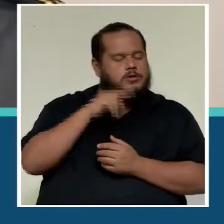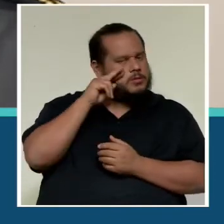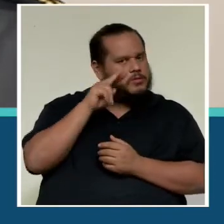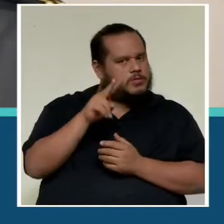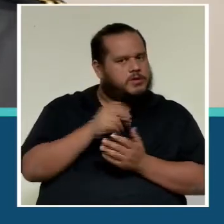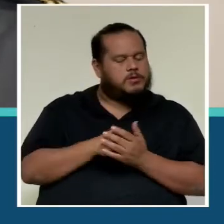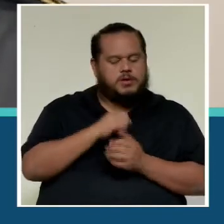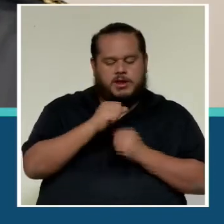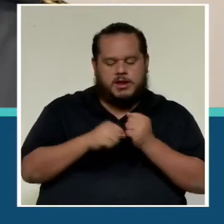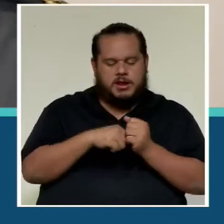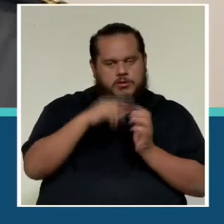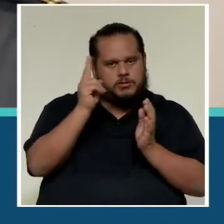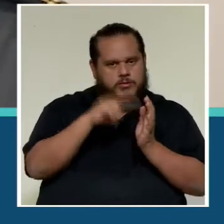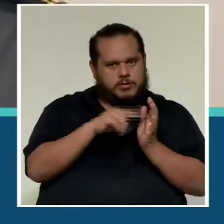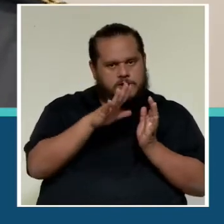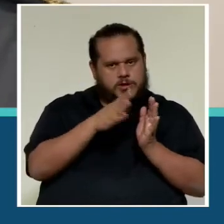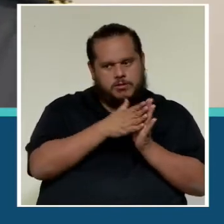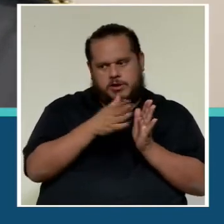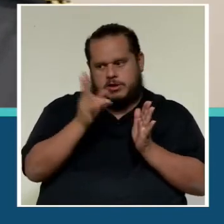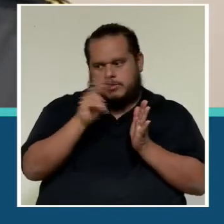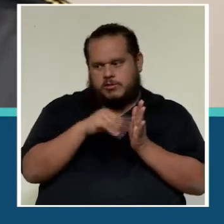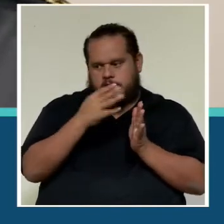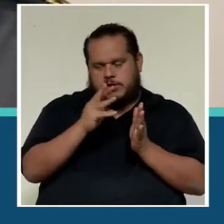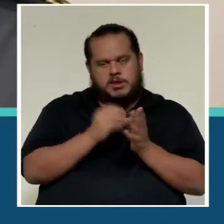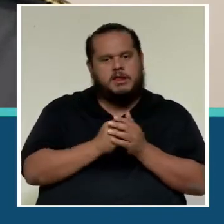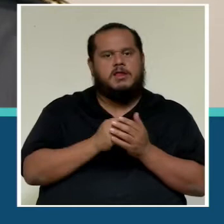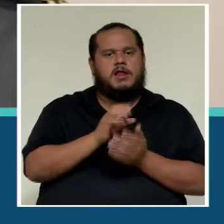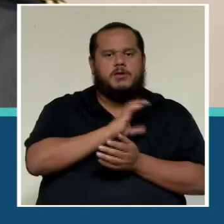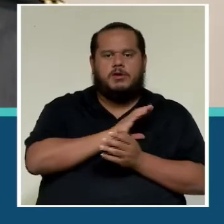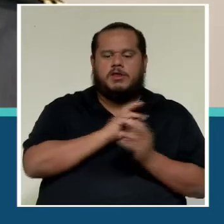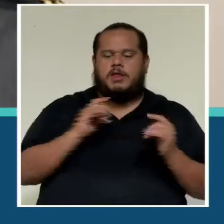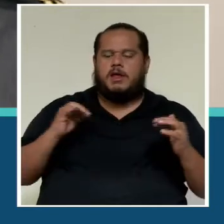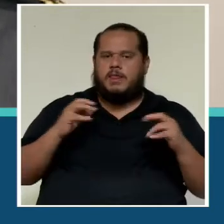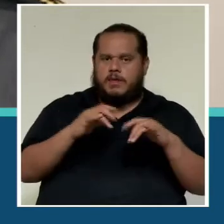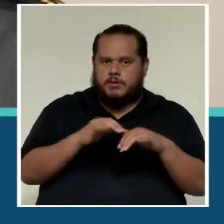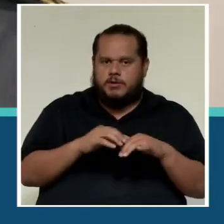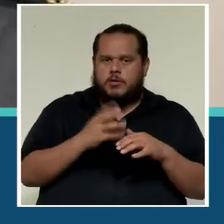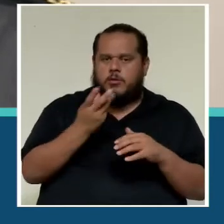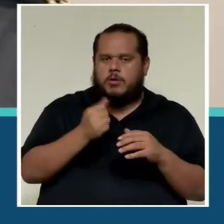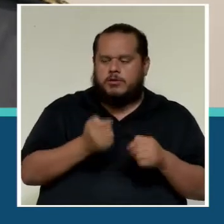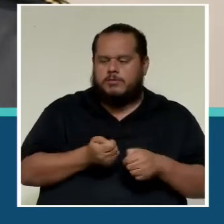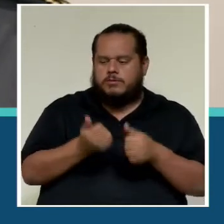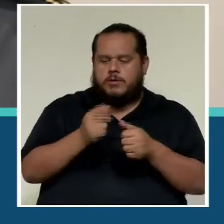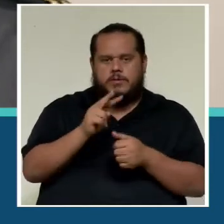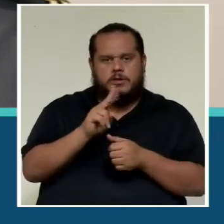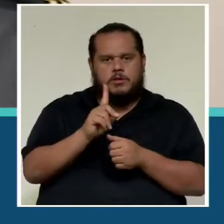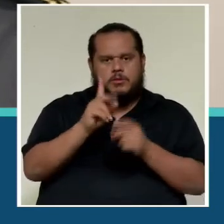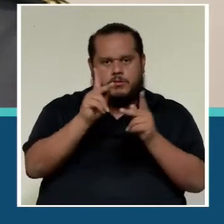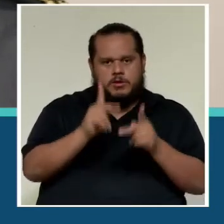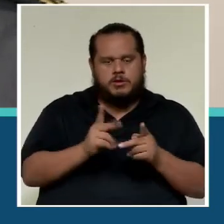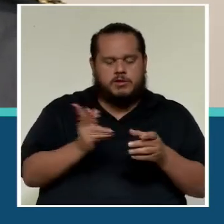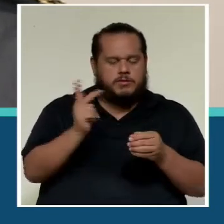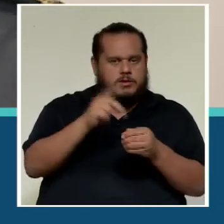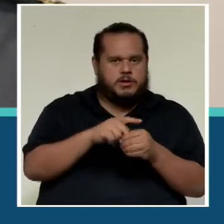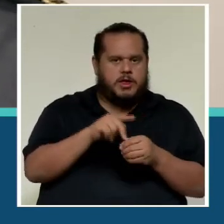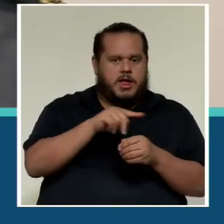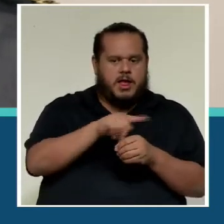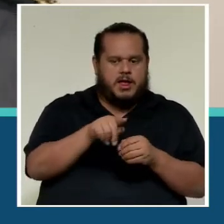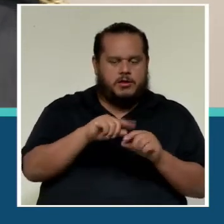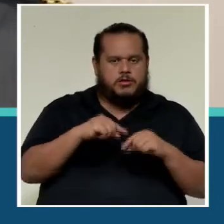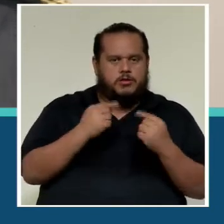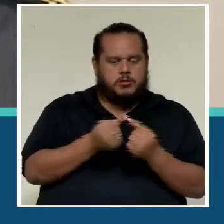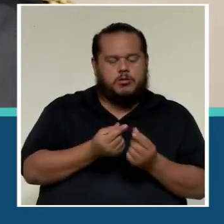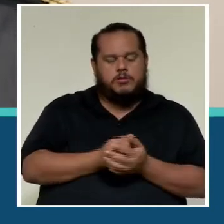del año 2005 al 2016 la Policía de Migración logró deportar 21 personas pertenecientes a estos